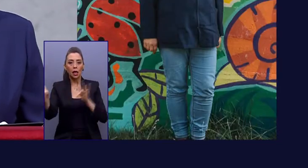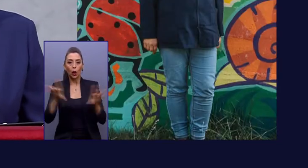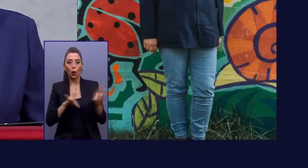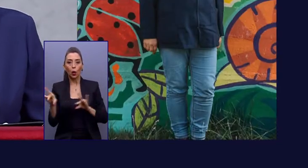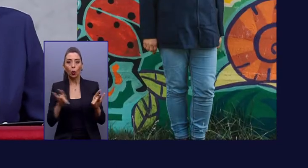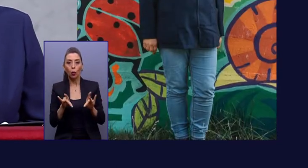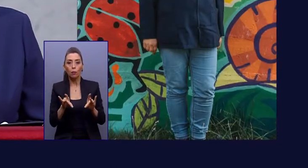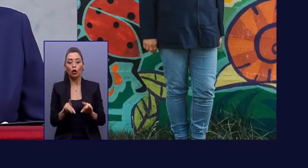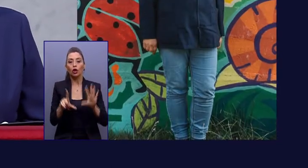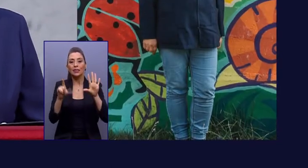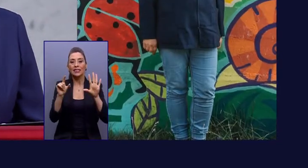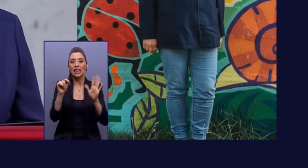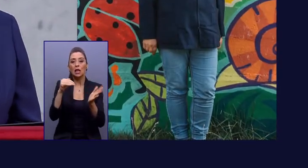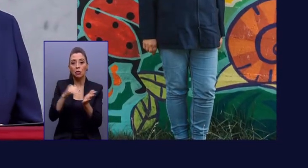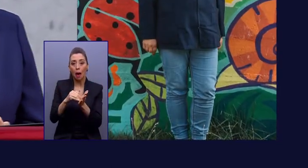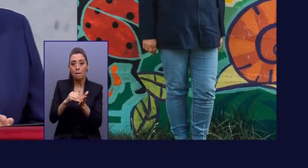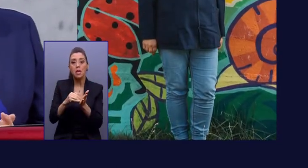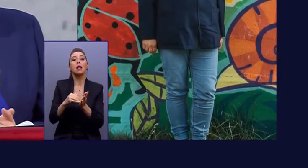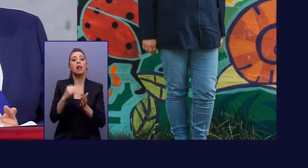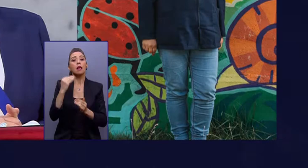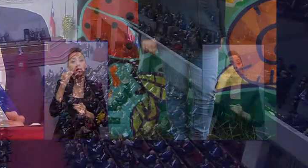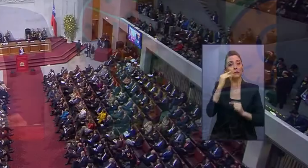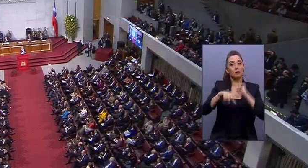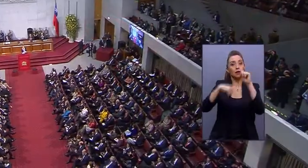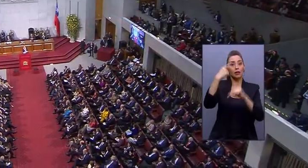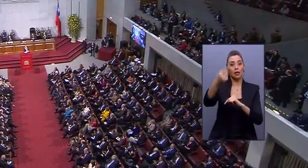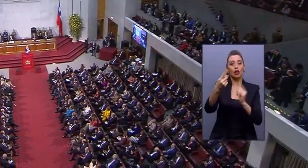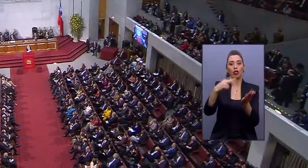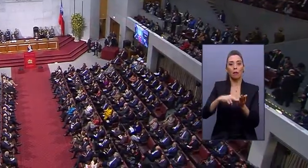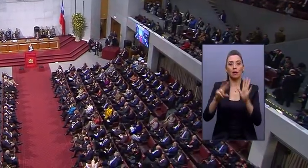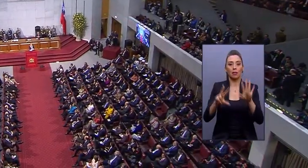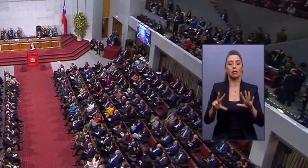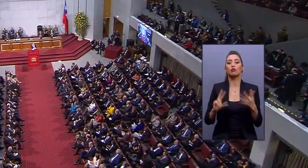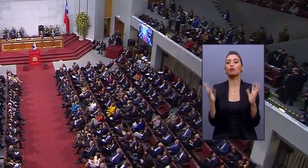llegaremos a cerca de 70.000 el año 2018.